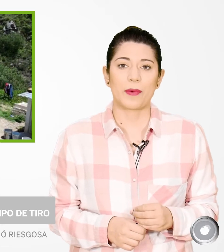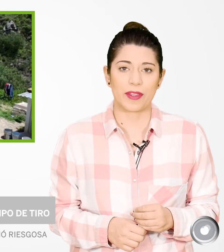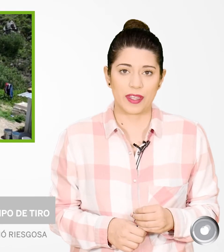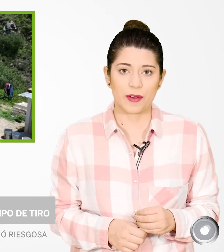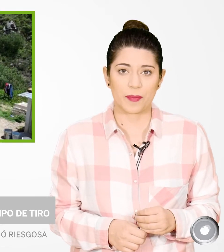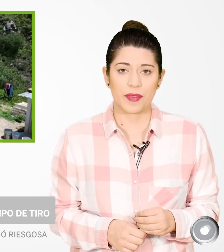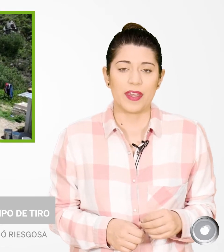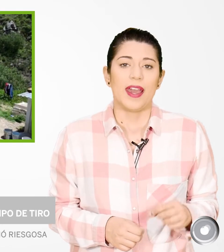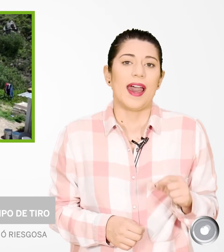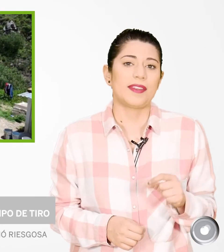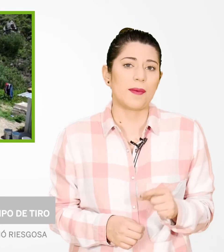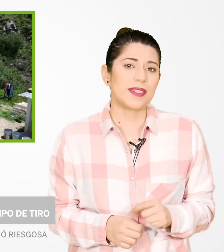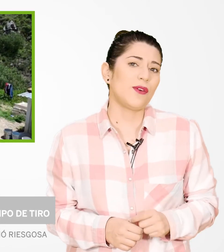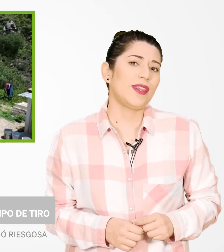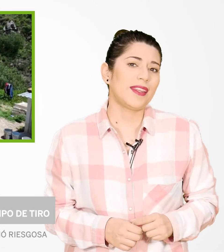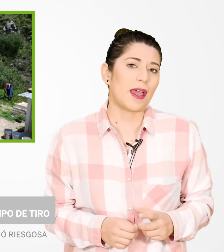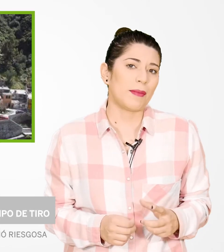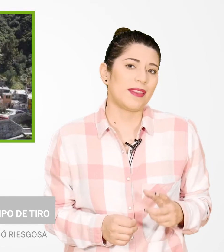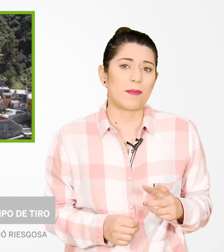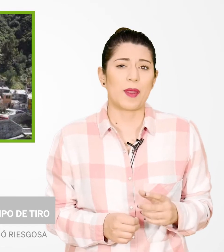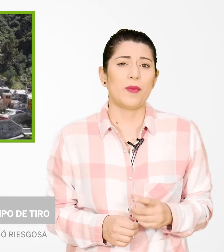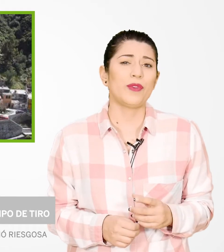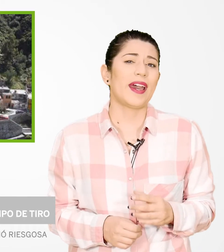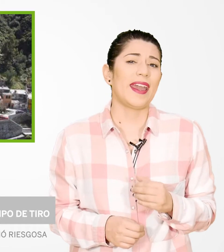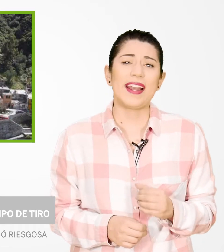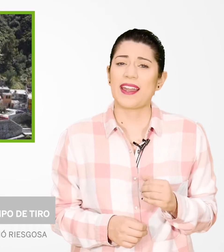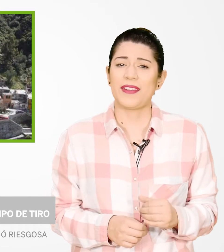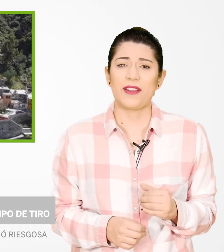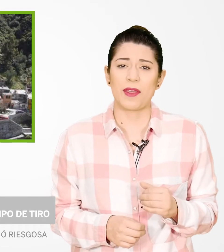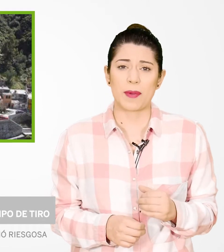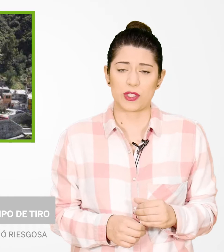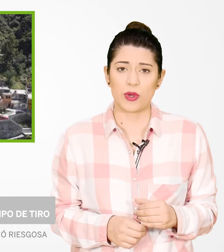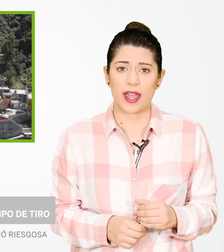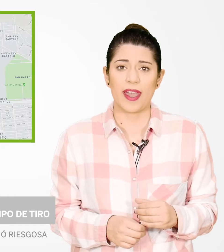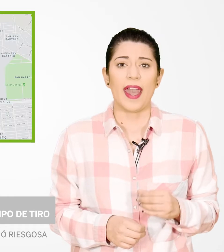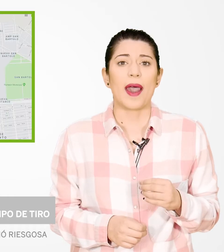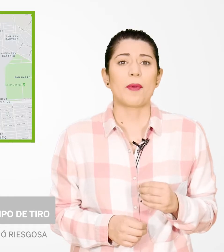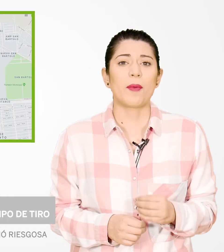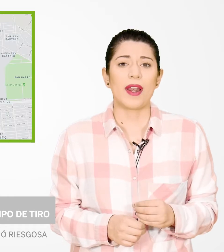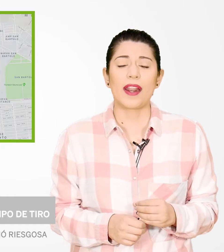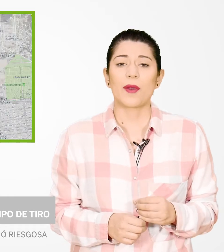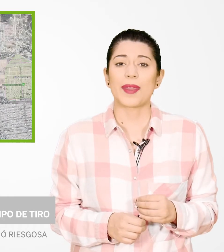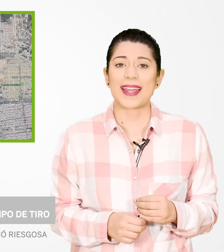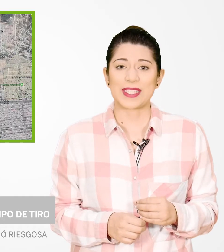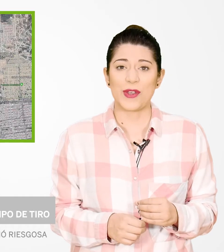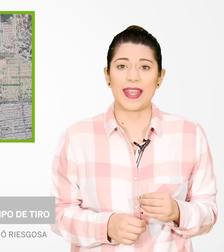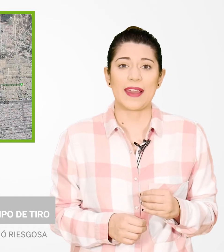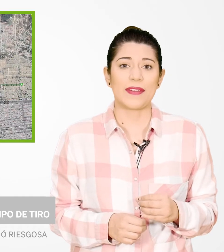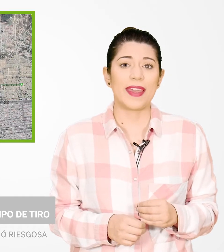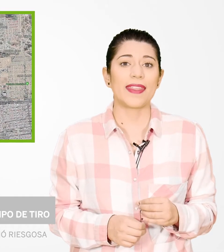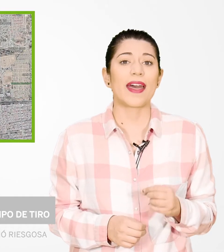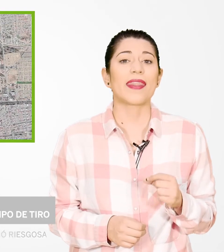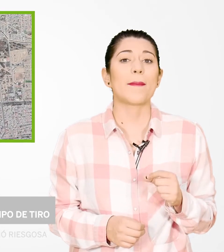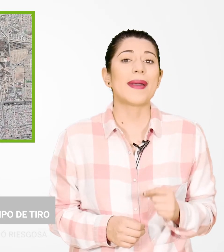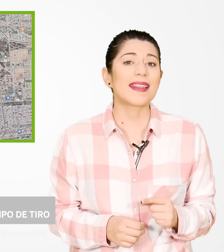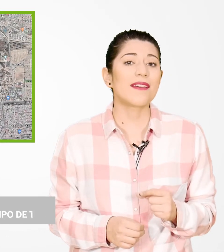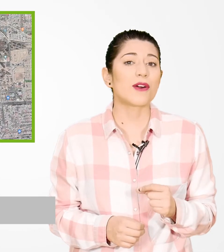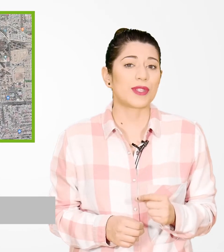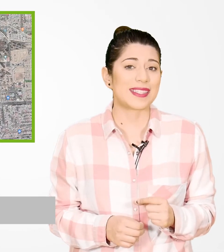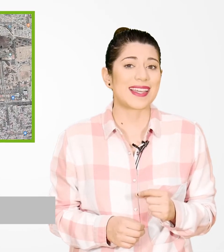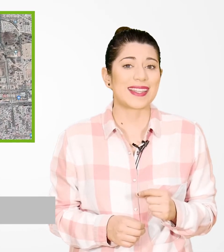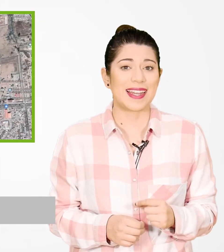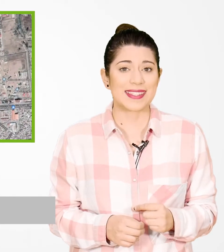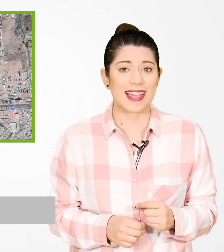a Campo de Tiro. A través de un dictamen de permuta, el Cabildo de Pachuca aprobó la reubicación de la vivienda de